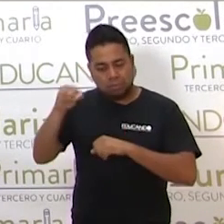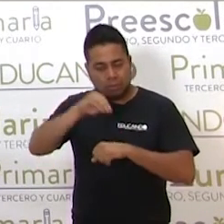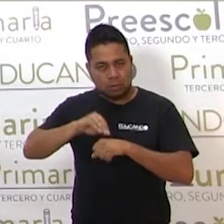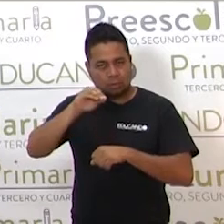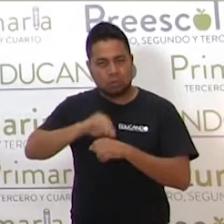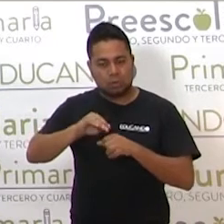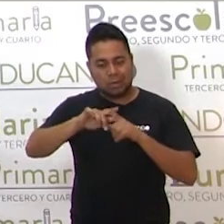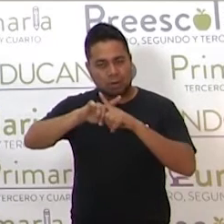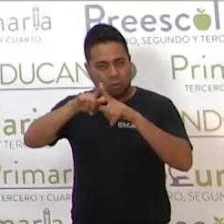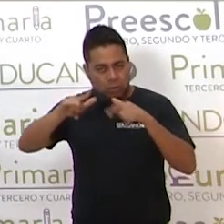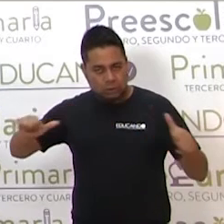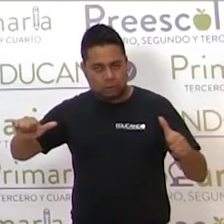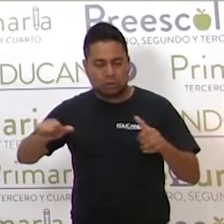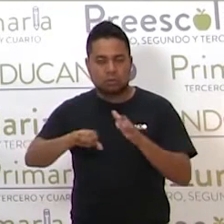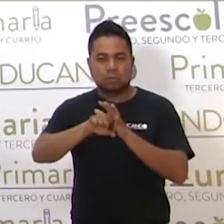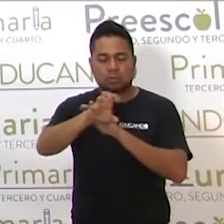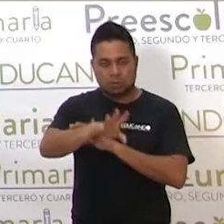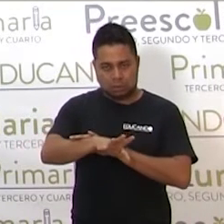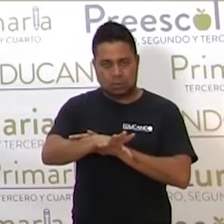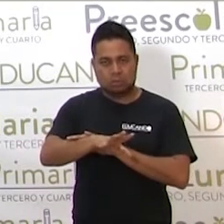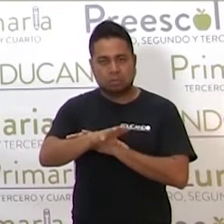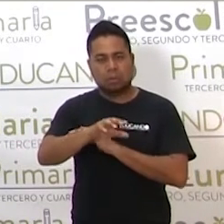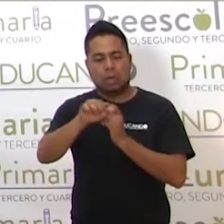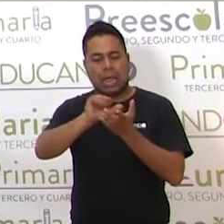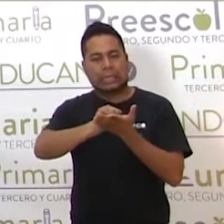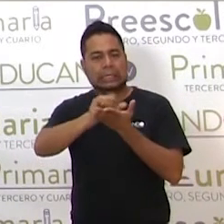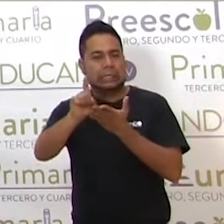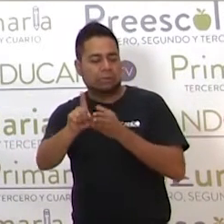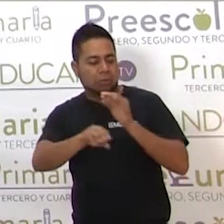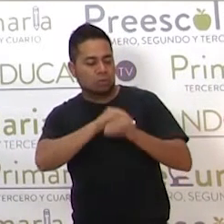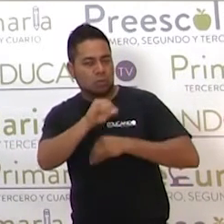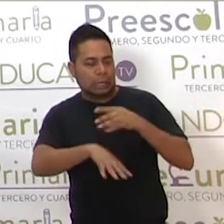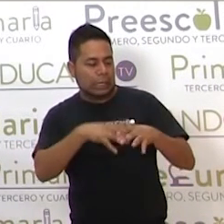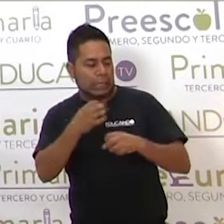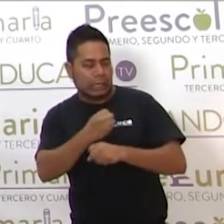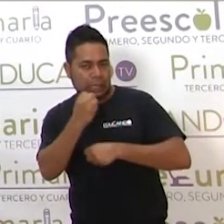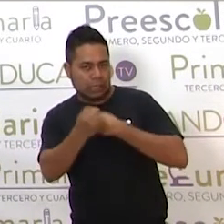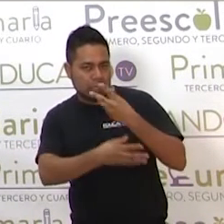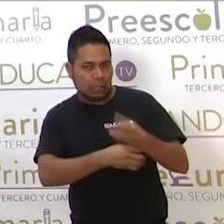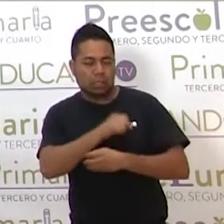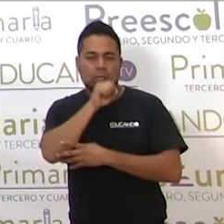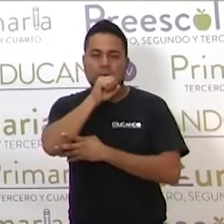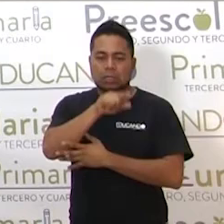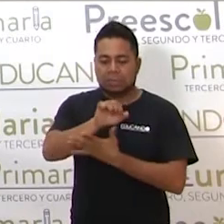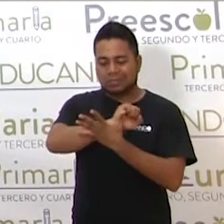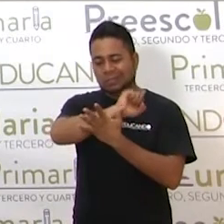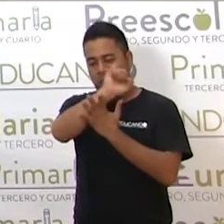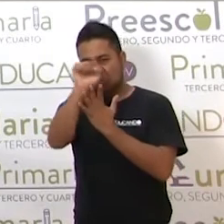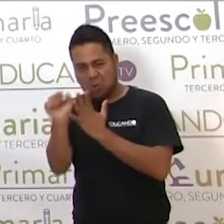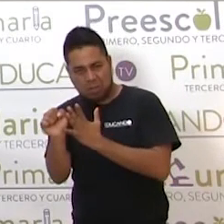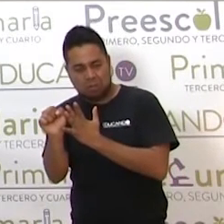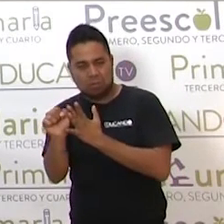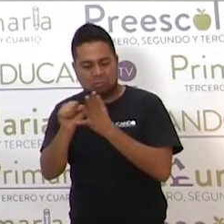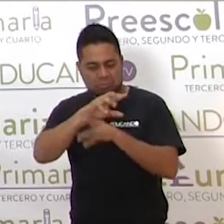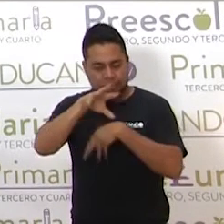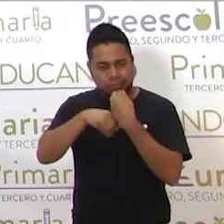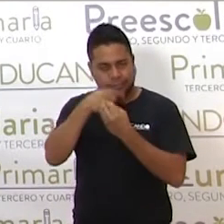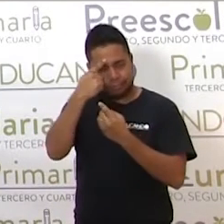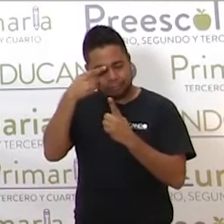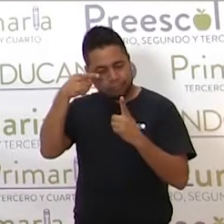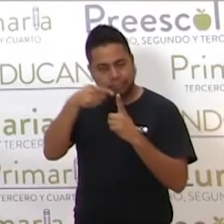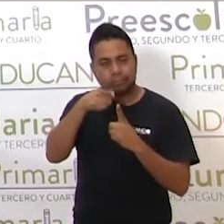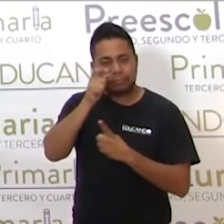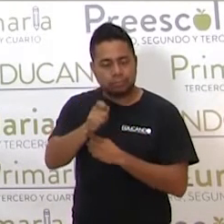lingüísticos como los adjetivos calificativos, vimos los sinónimos, todo ello con el fin de enriquecer